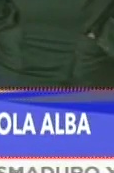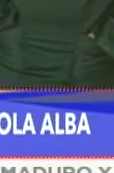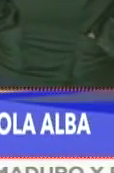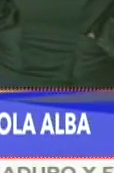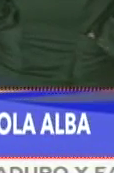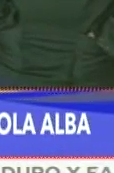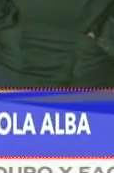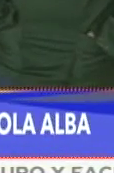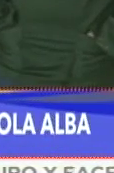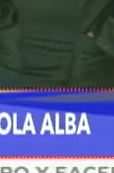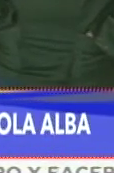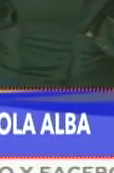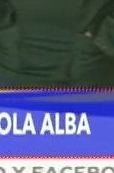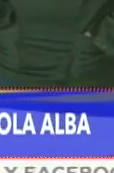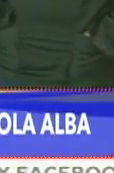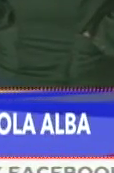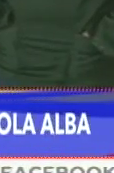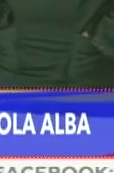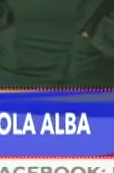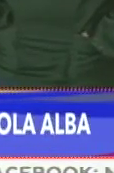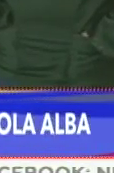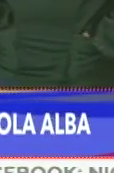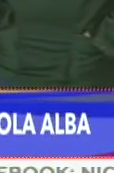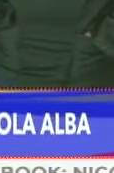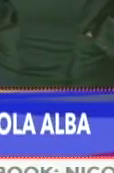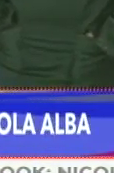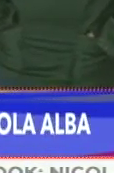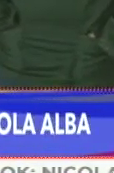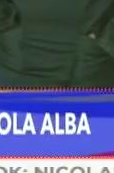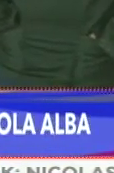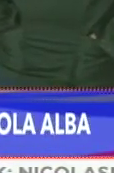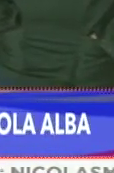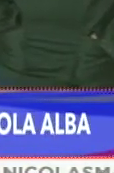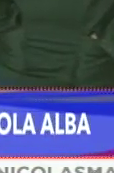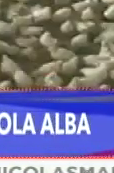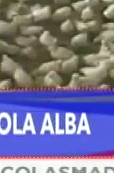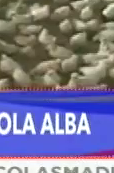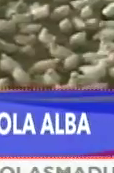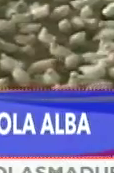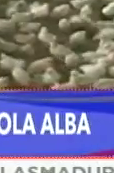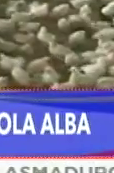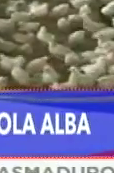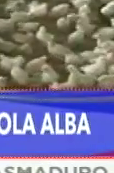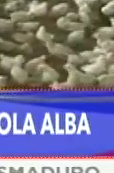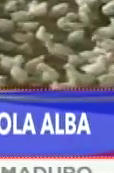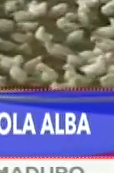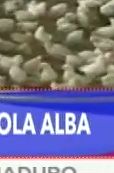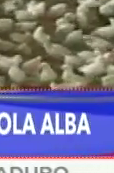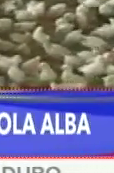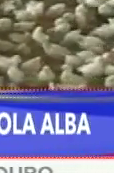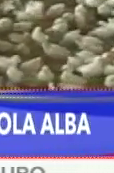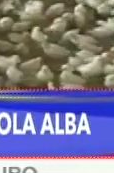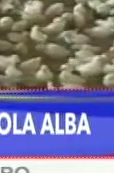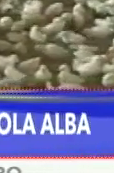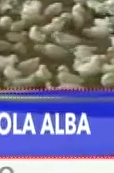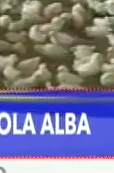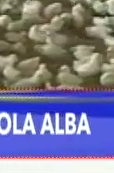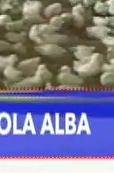nuestro querido hermano veterinario Jairo Rodríguez. Esta empresa cuenta de 4